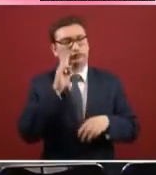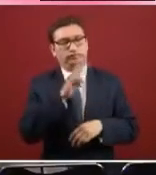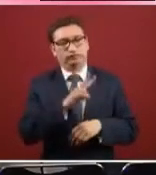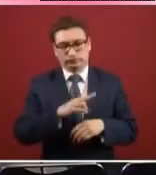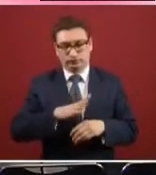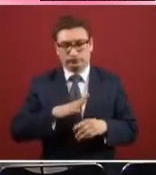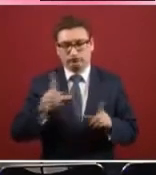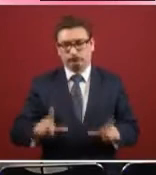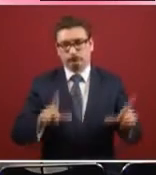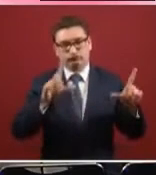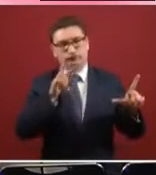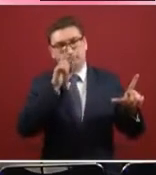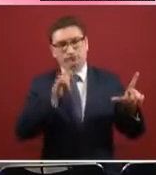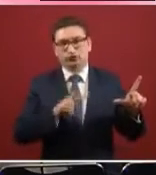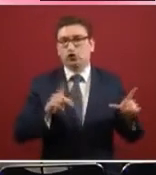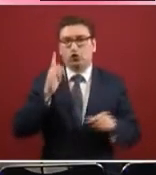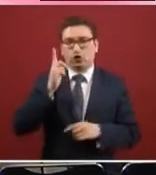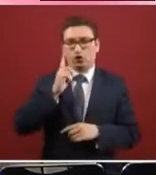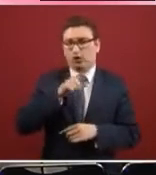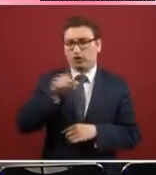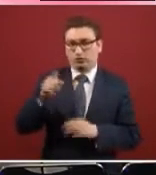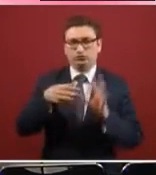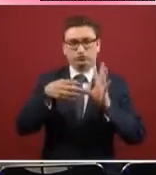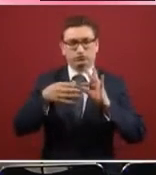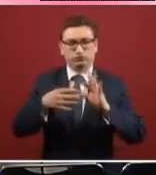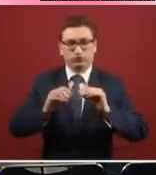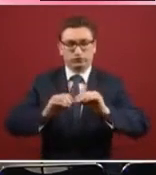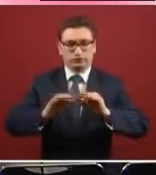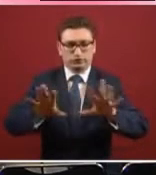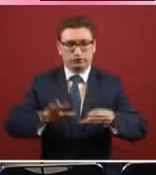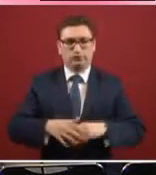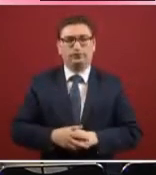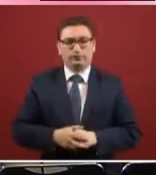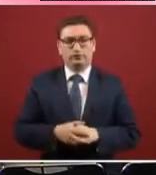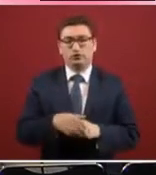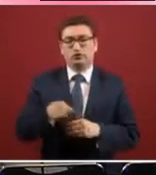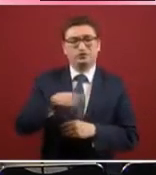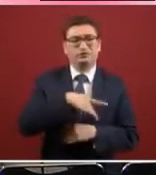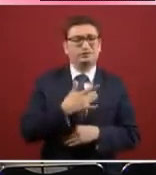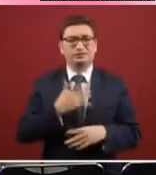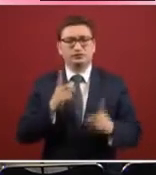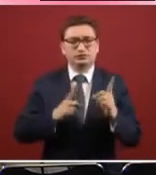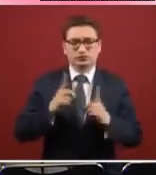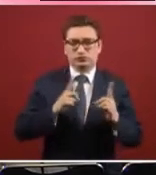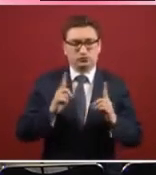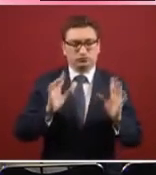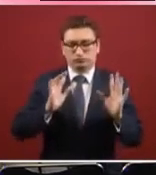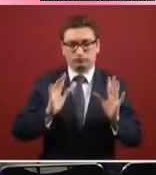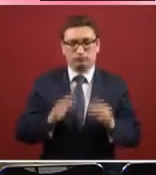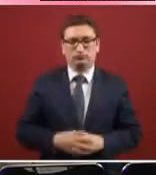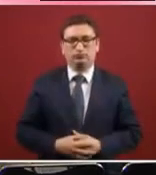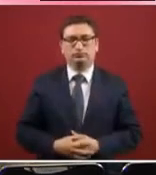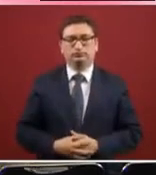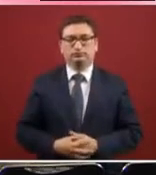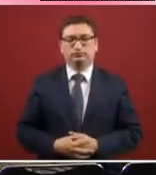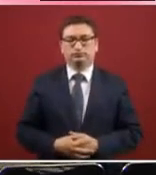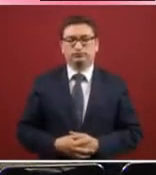y que esperamos que esclarezca absolutamente las dudas que tengan. Okay, so they want